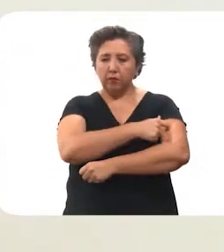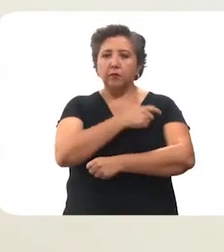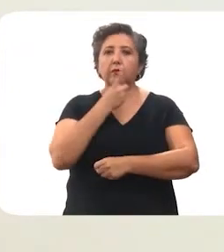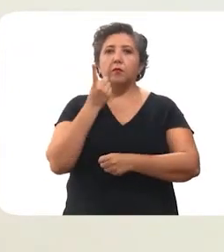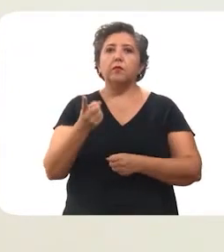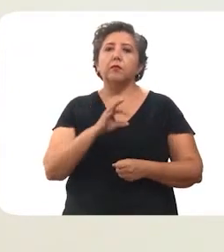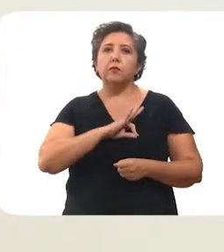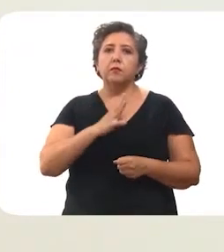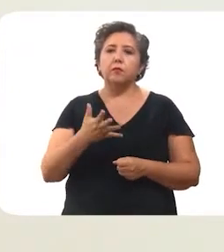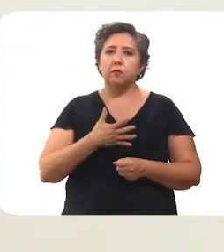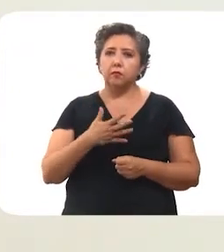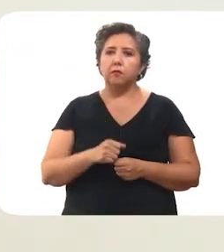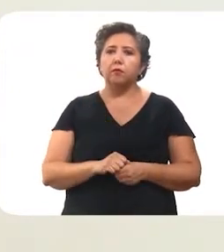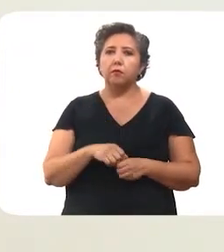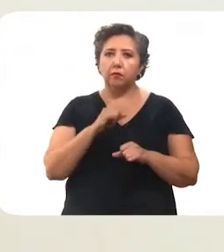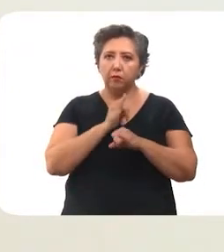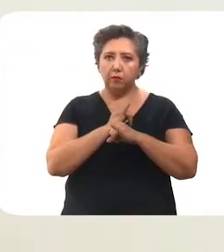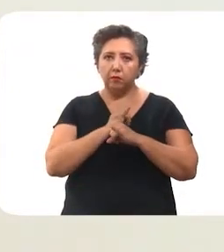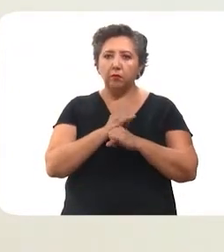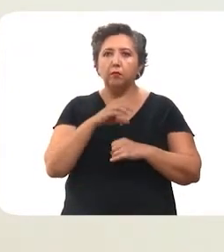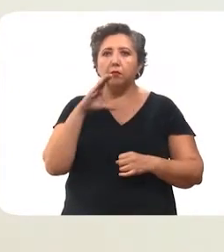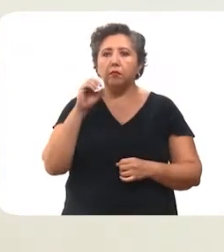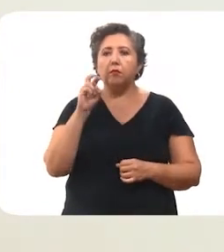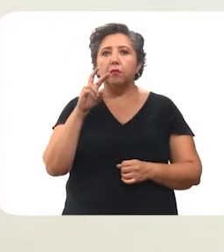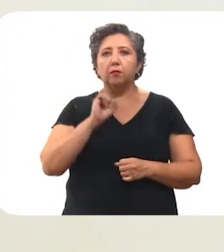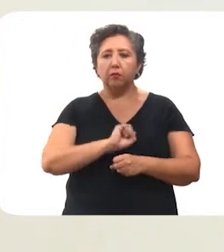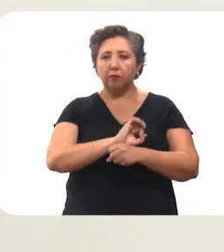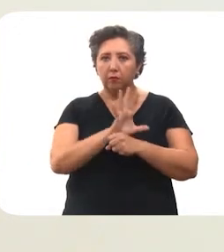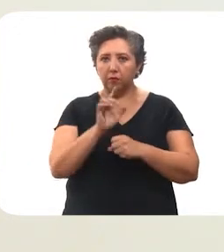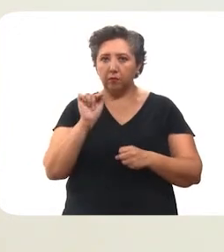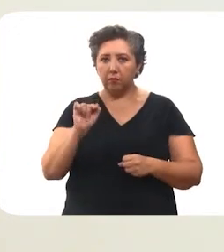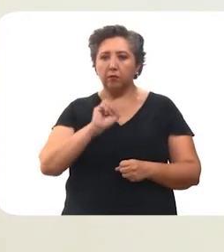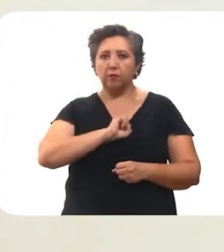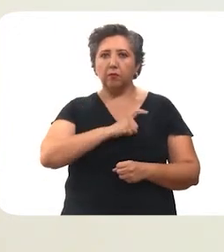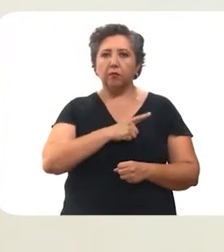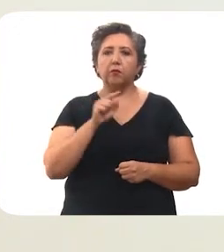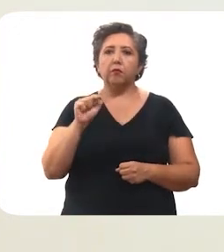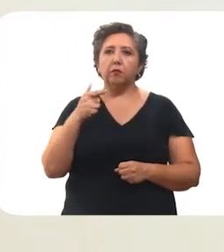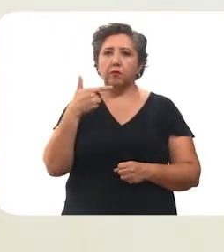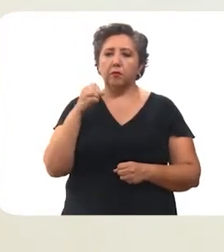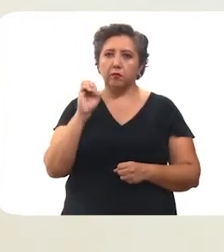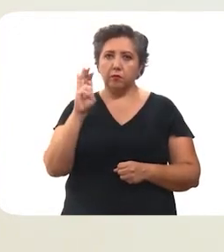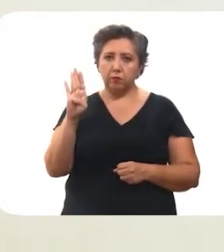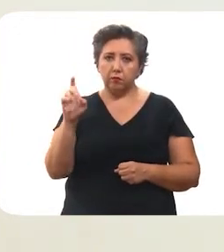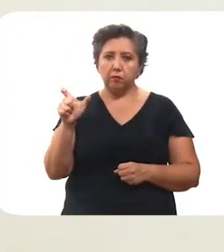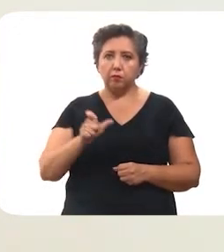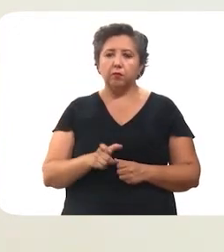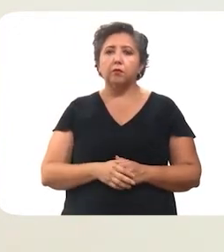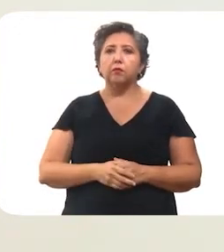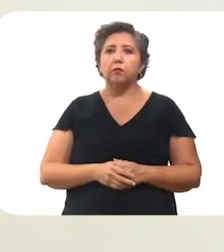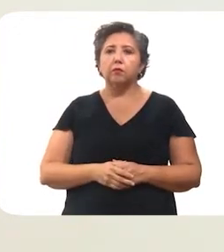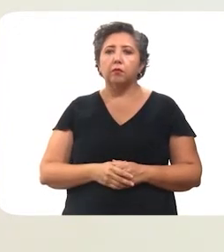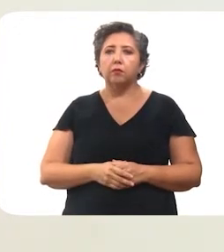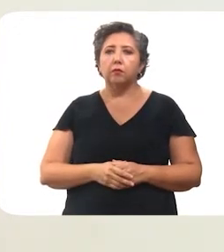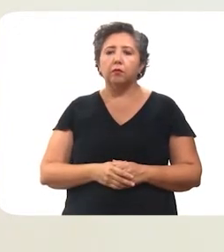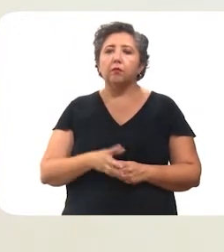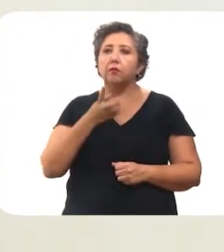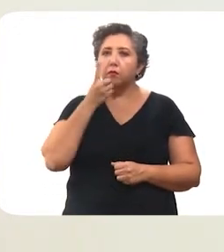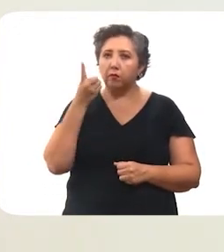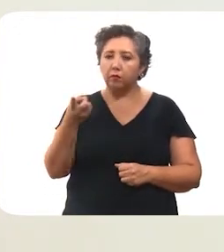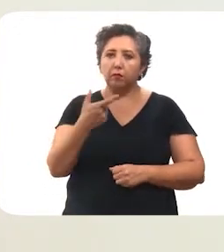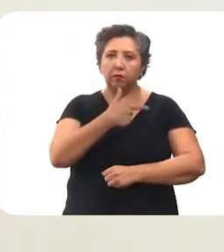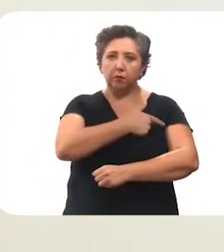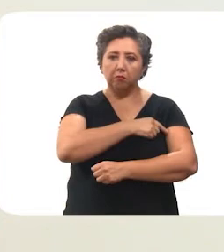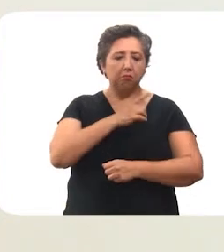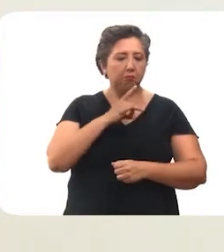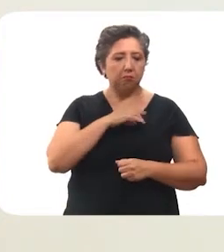el cual se puede obtener en la página cvcovid.salud.gov.mx. Los invitamos a